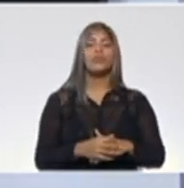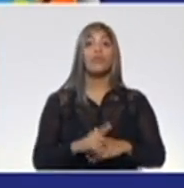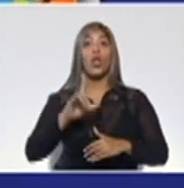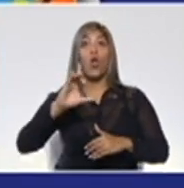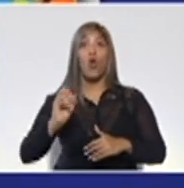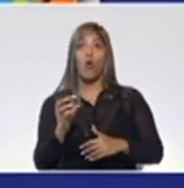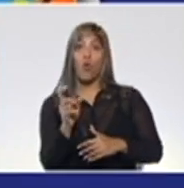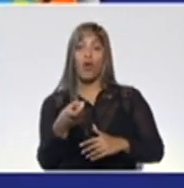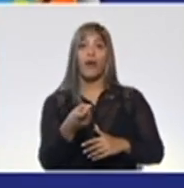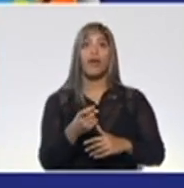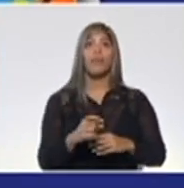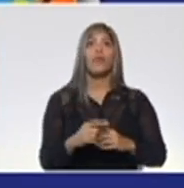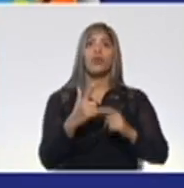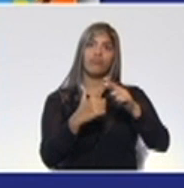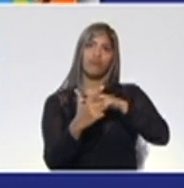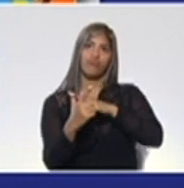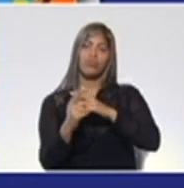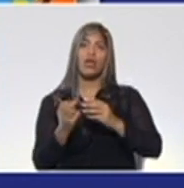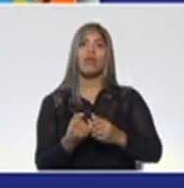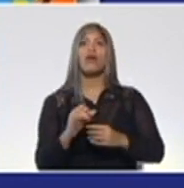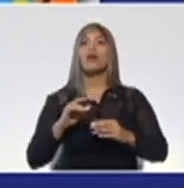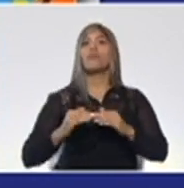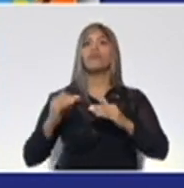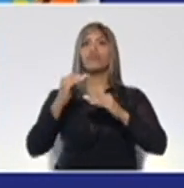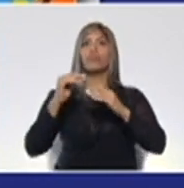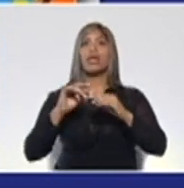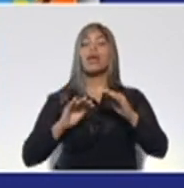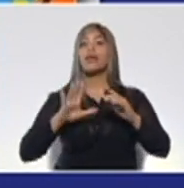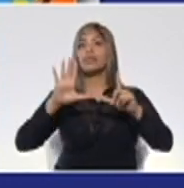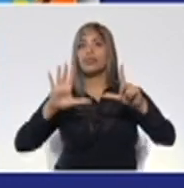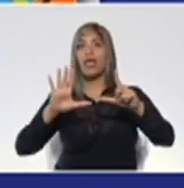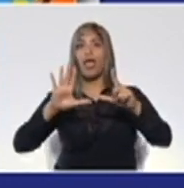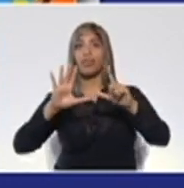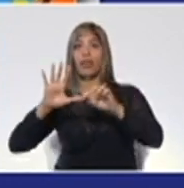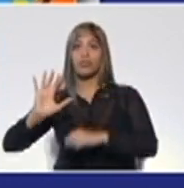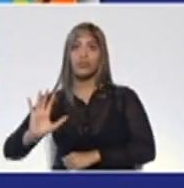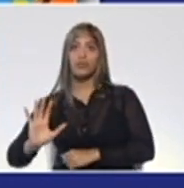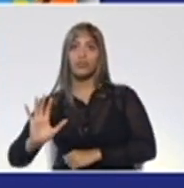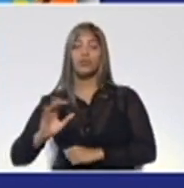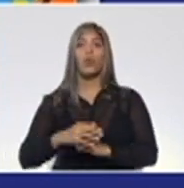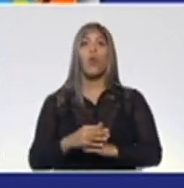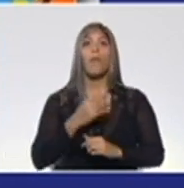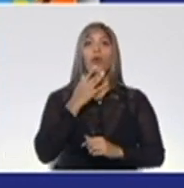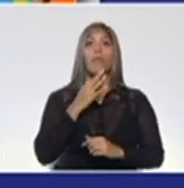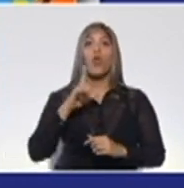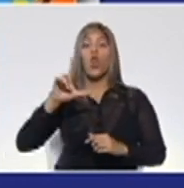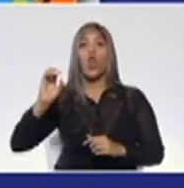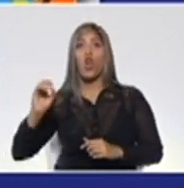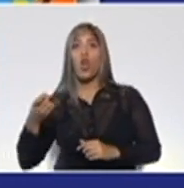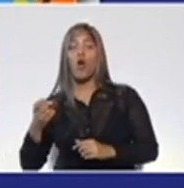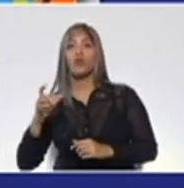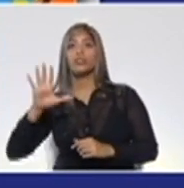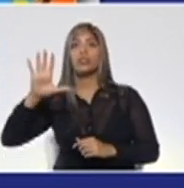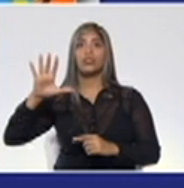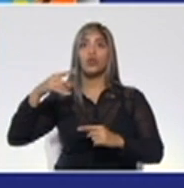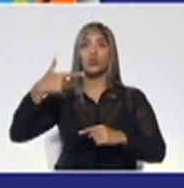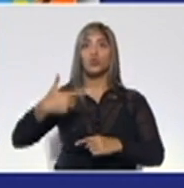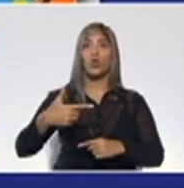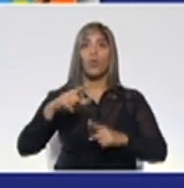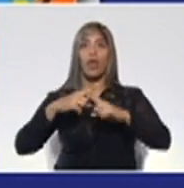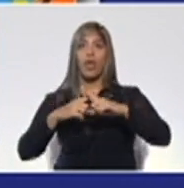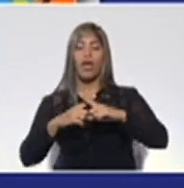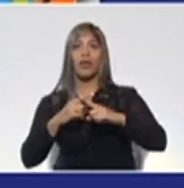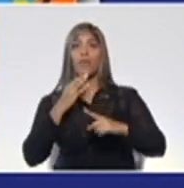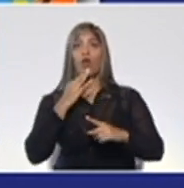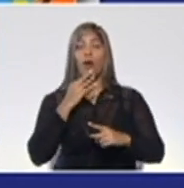logaritmo de la raíz de índice 7 de 5, igual al logaritmo de 5 sobre x. Es una